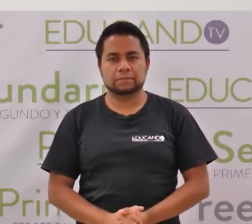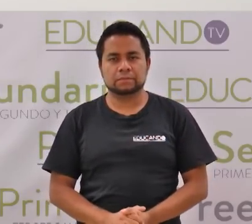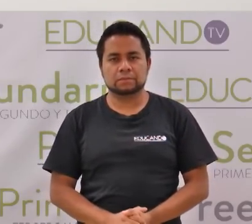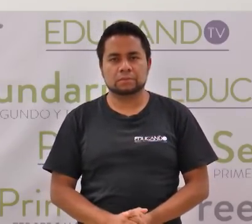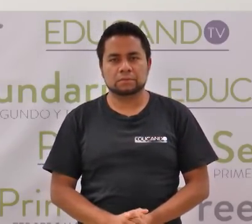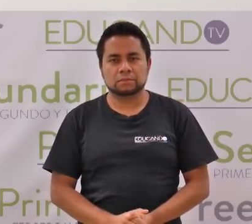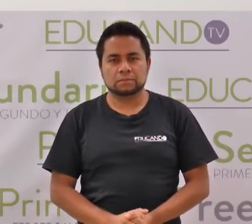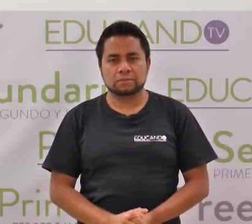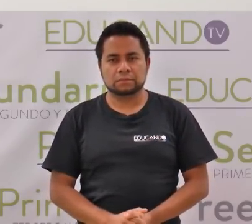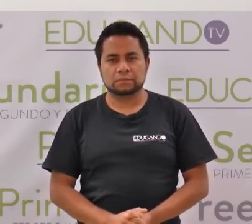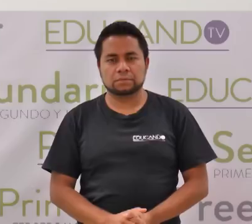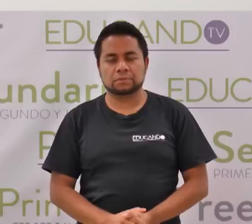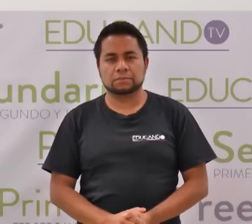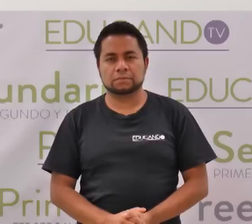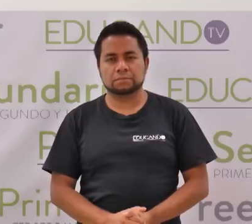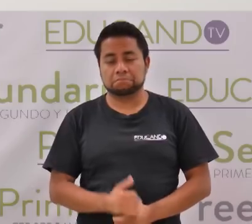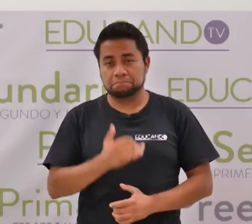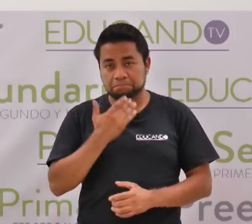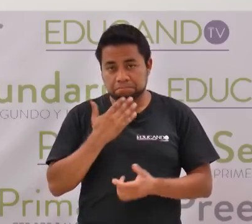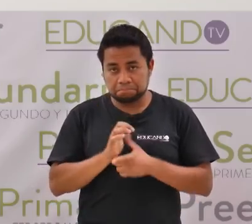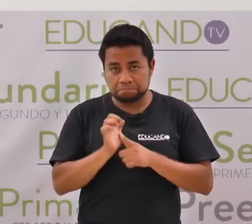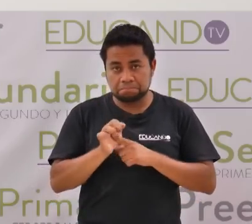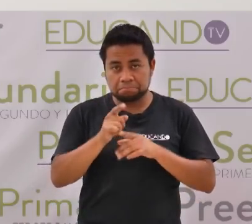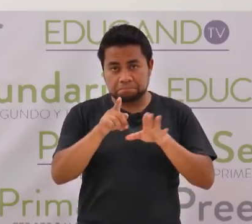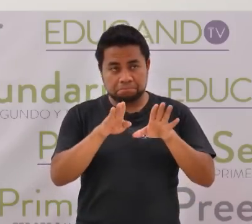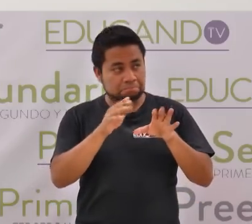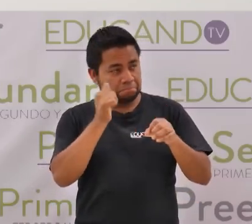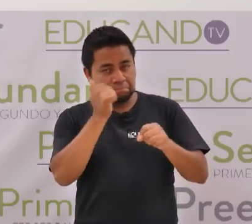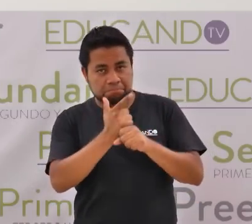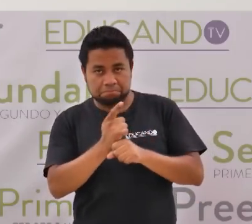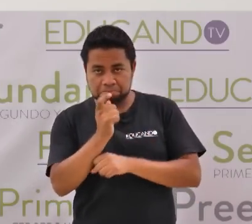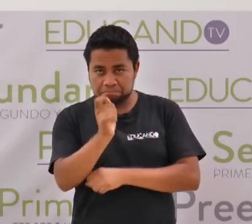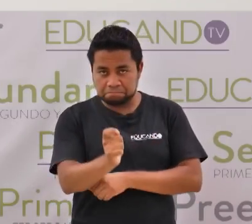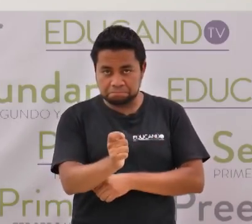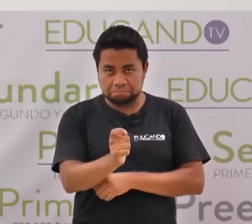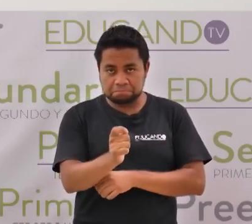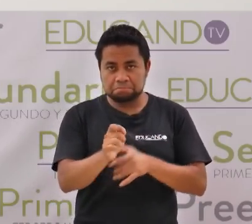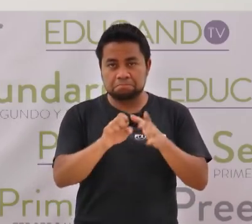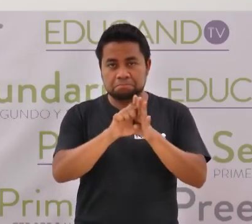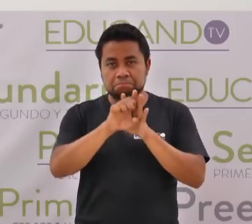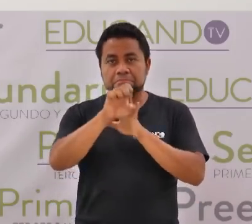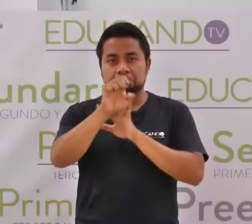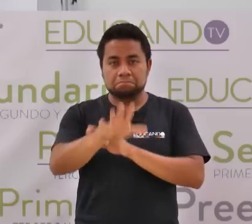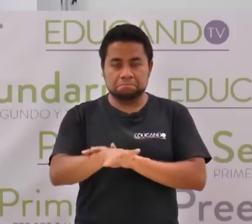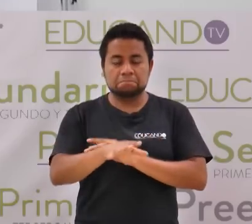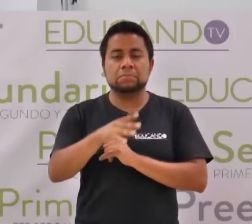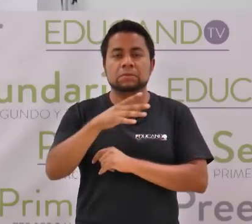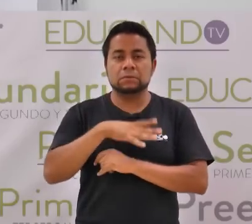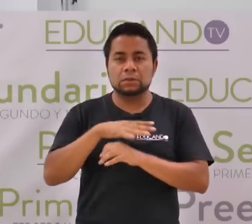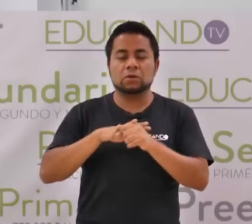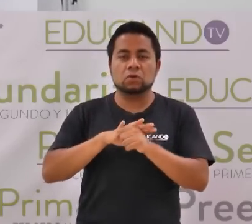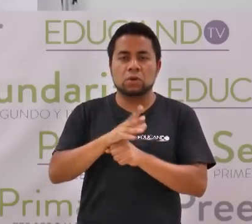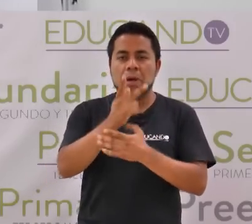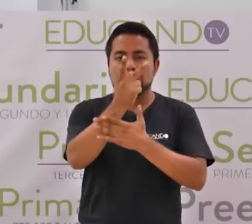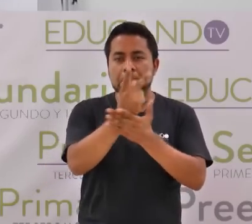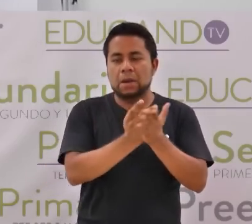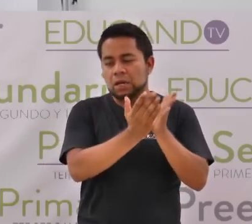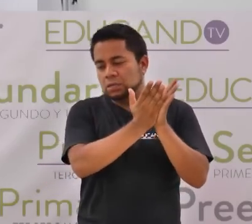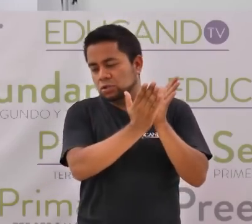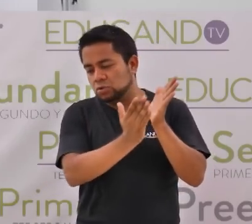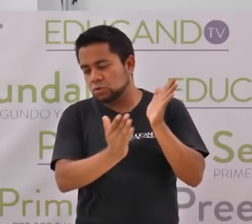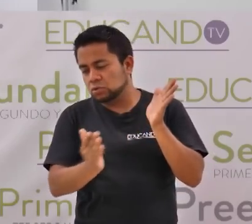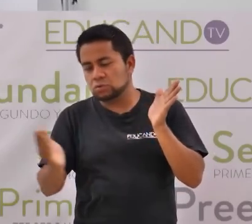Muy bien. Bien, entonces, como ustedes se dan cuenta, aquí ya está una